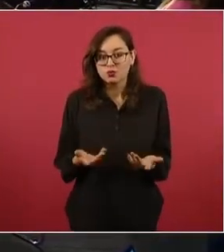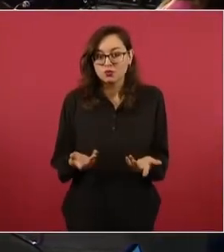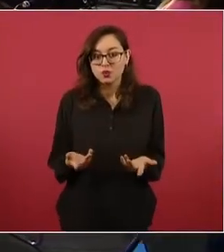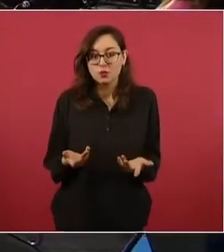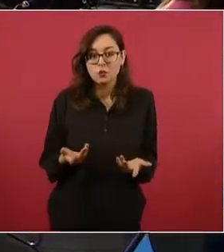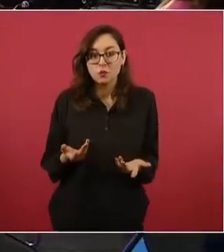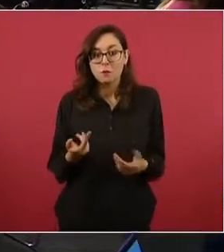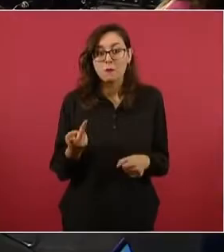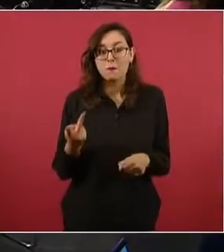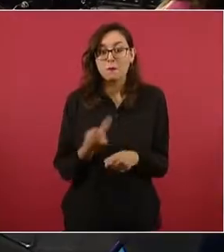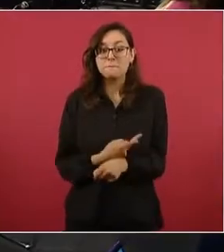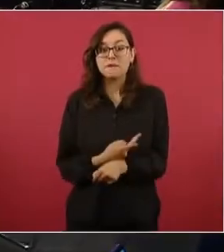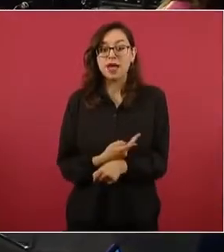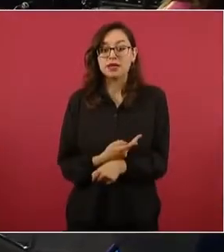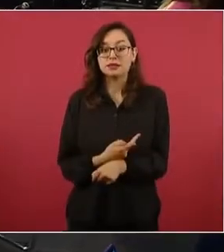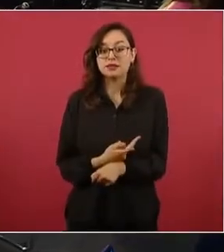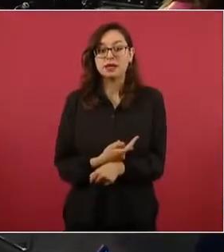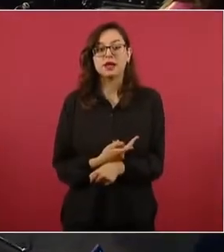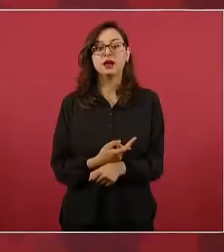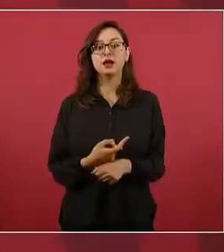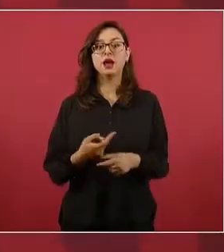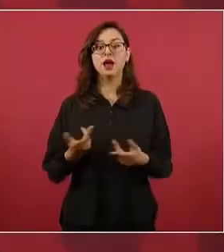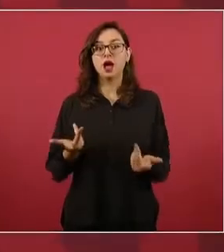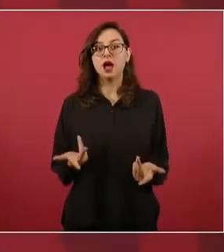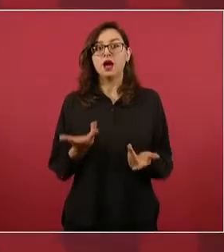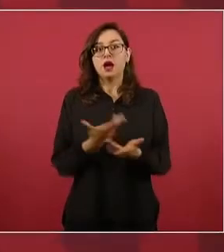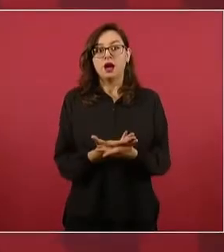ahora estamos